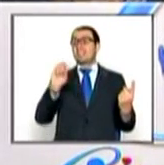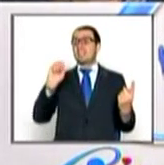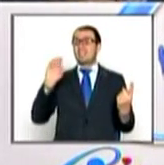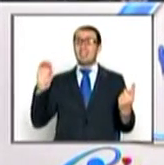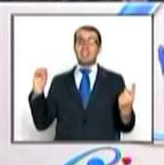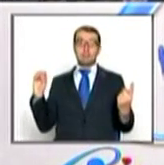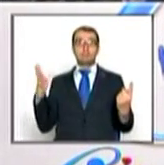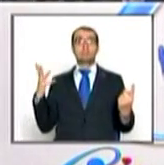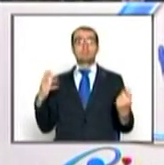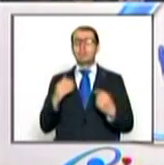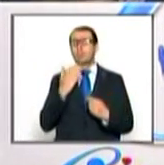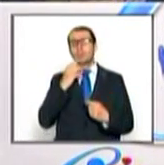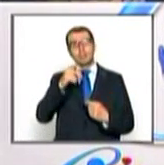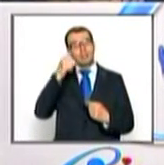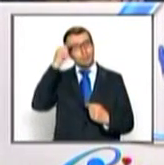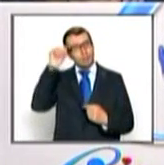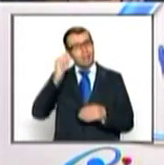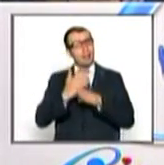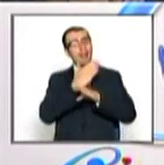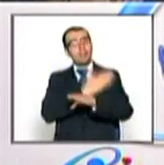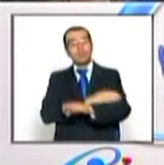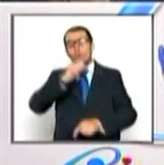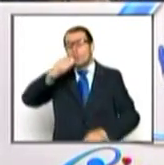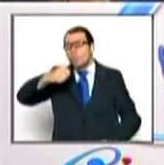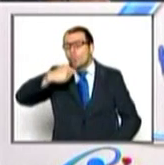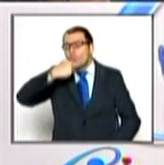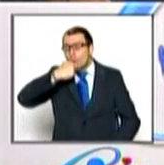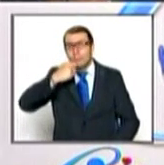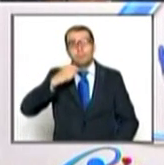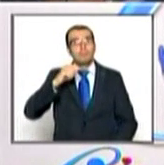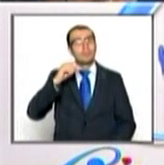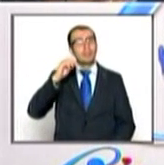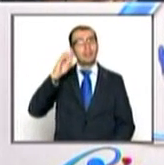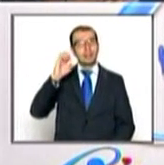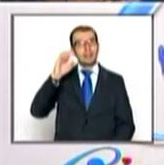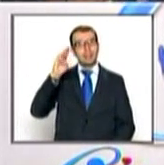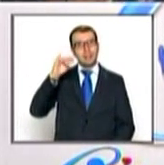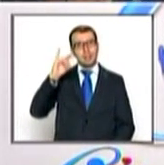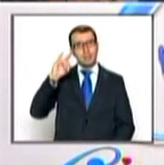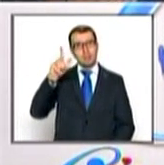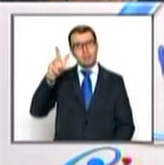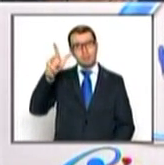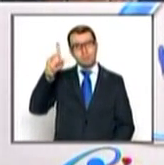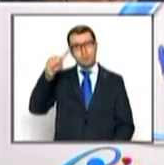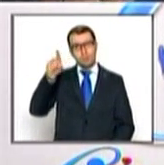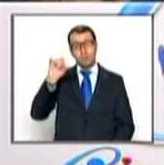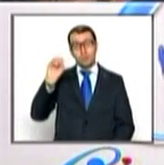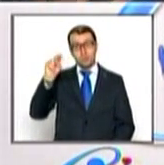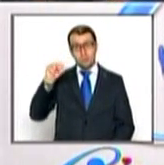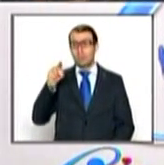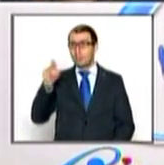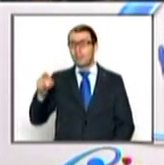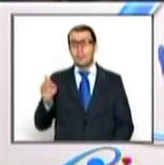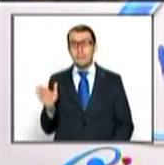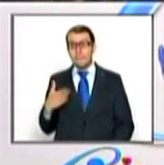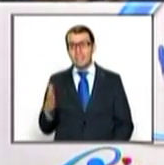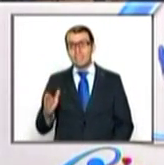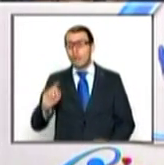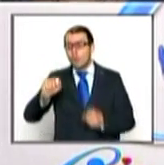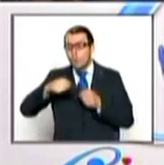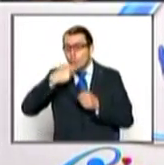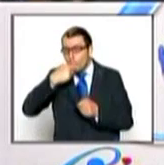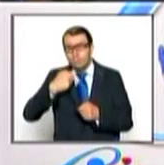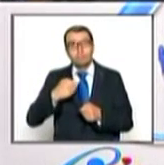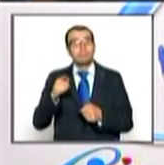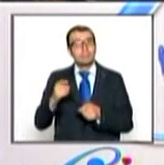la emulsión de Scott, ¿se acuerda? Que era el aceite de hígado bacalao, comíamos una gran cantidad de pescado. Pero actualmente la gente le encanta es comer lo más rápido